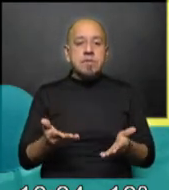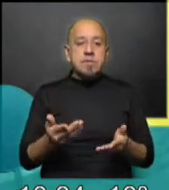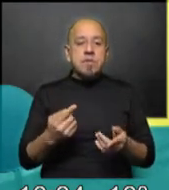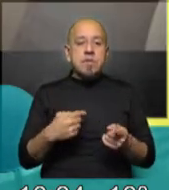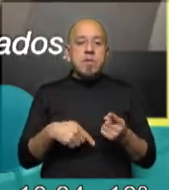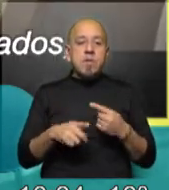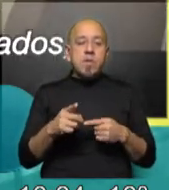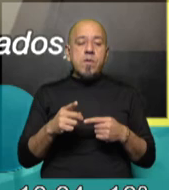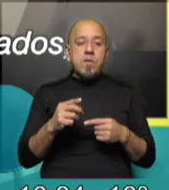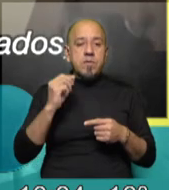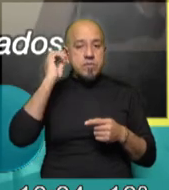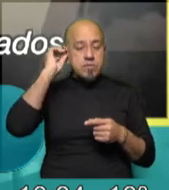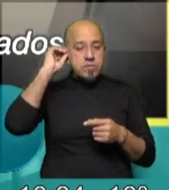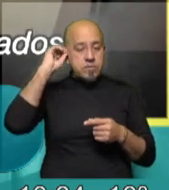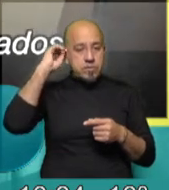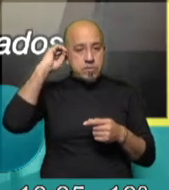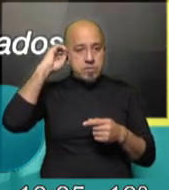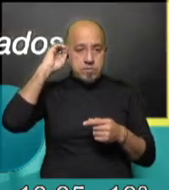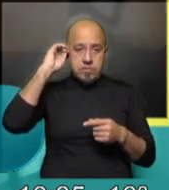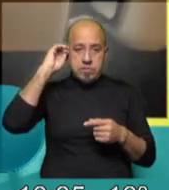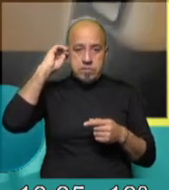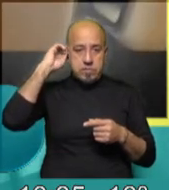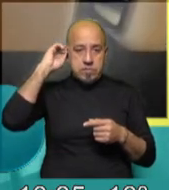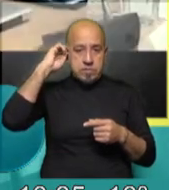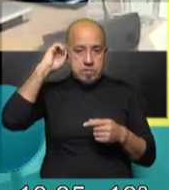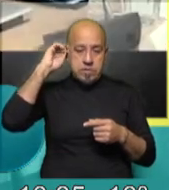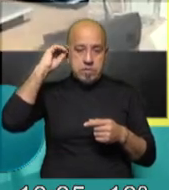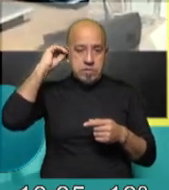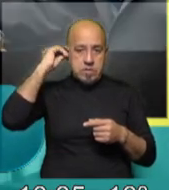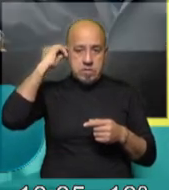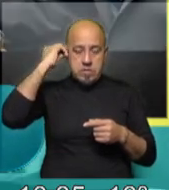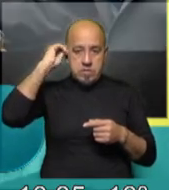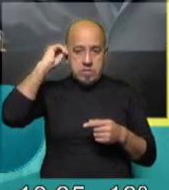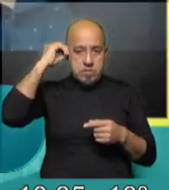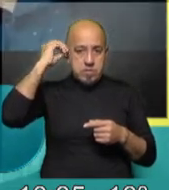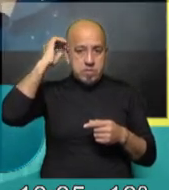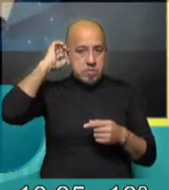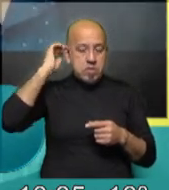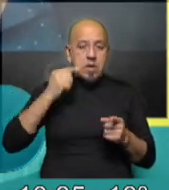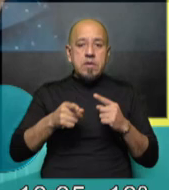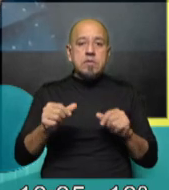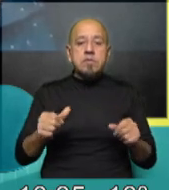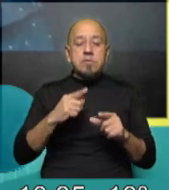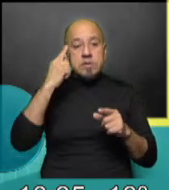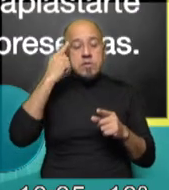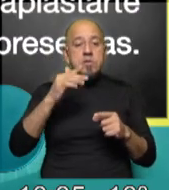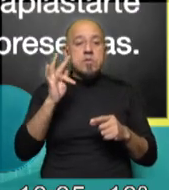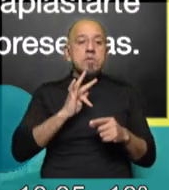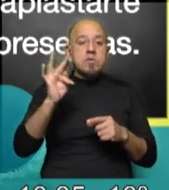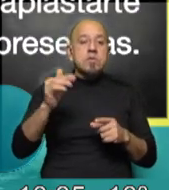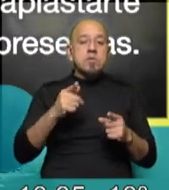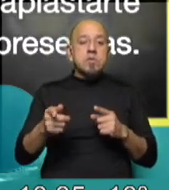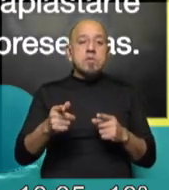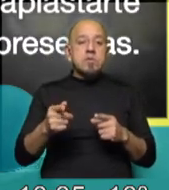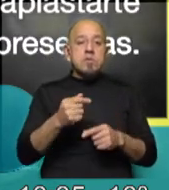estaban como en un partido de truco jugándose los futuros de un país. Porque funciona así el